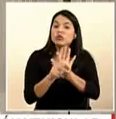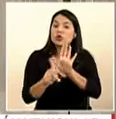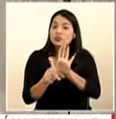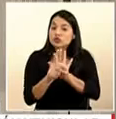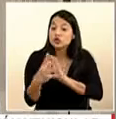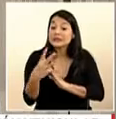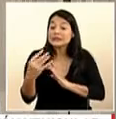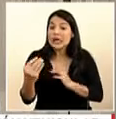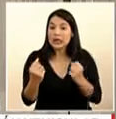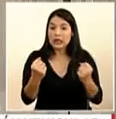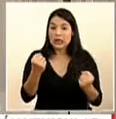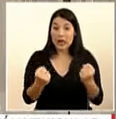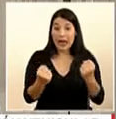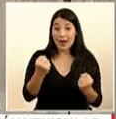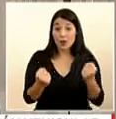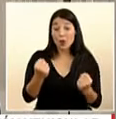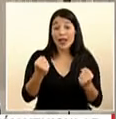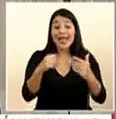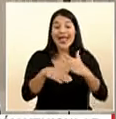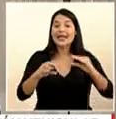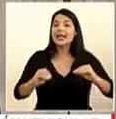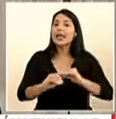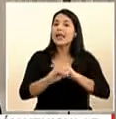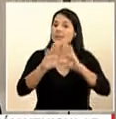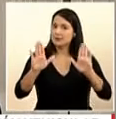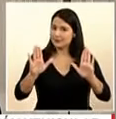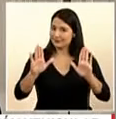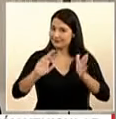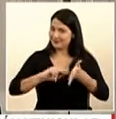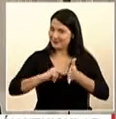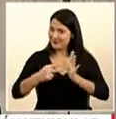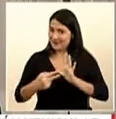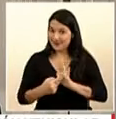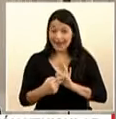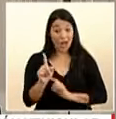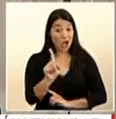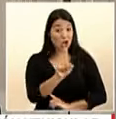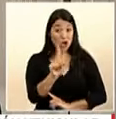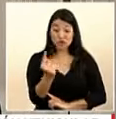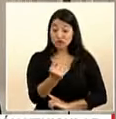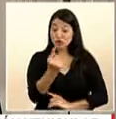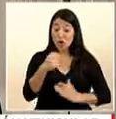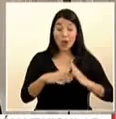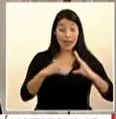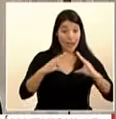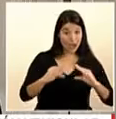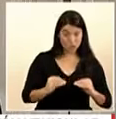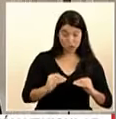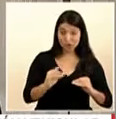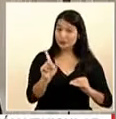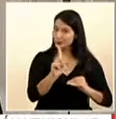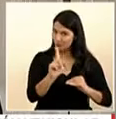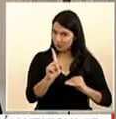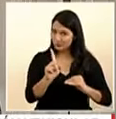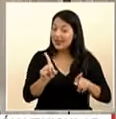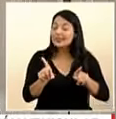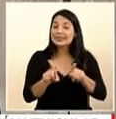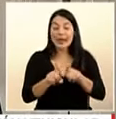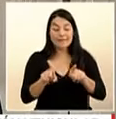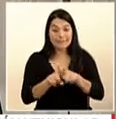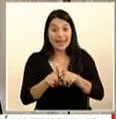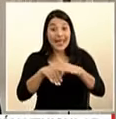vehicular diurna es decir ya no solo habrá una restricción vehicular nocturna sino también una restricción